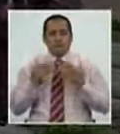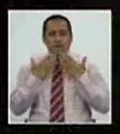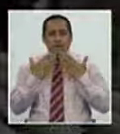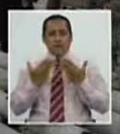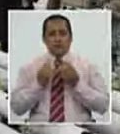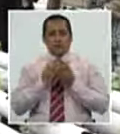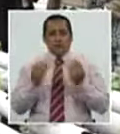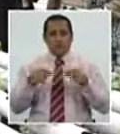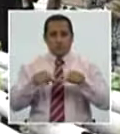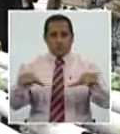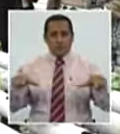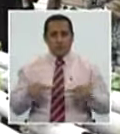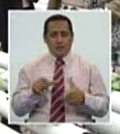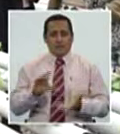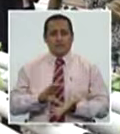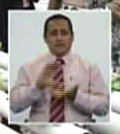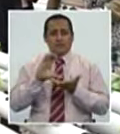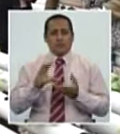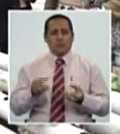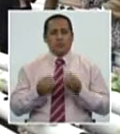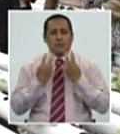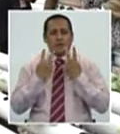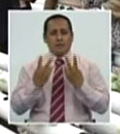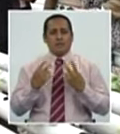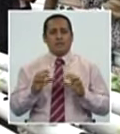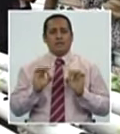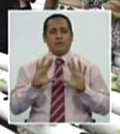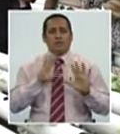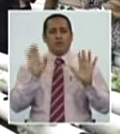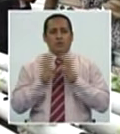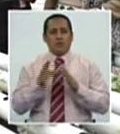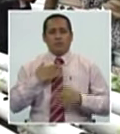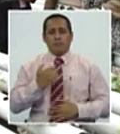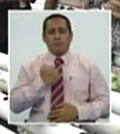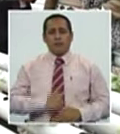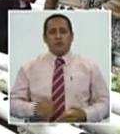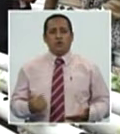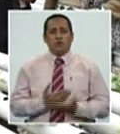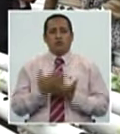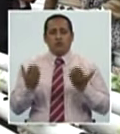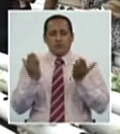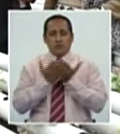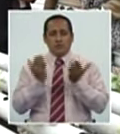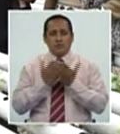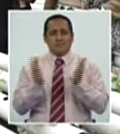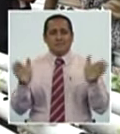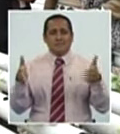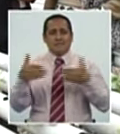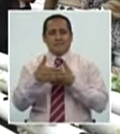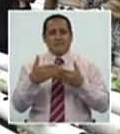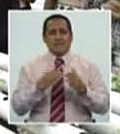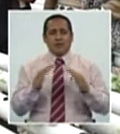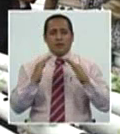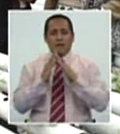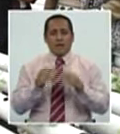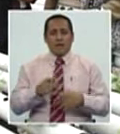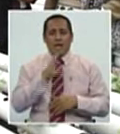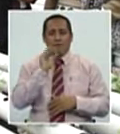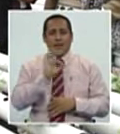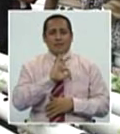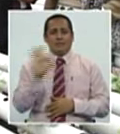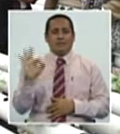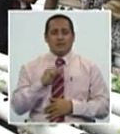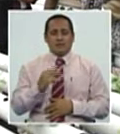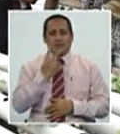Agradezco mucho por este centro, porque si no, prácticamente mi hijo hubiera estado encerrado, sin